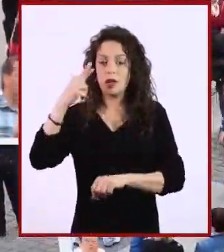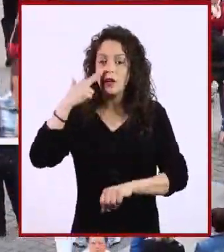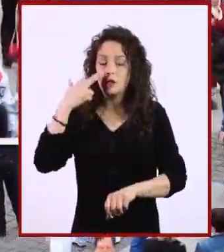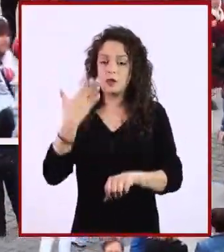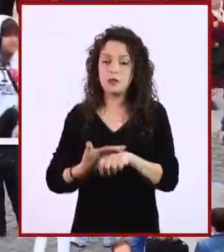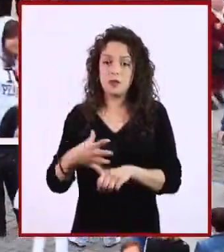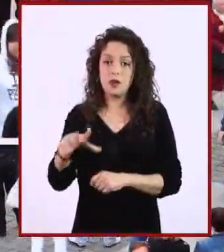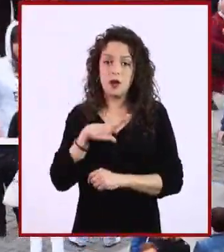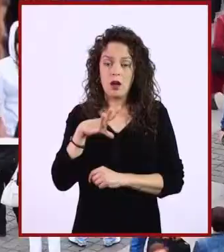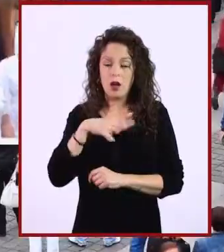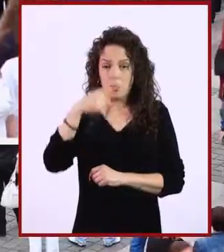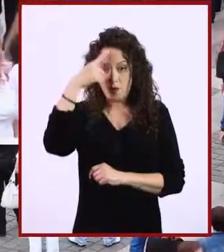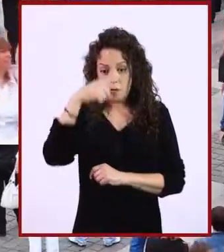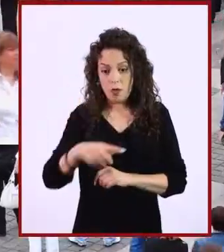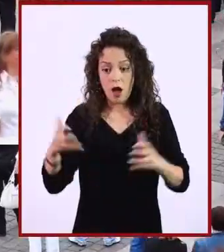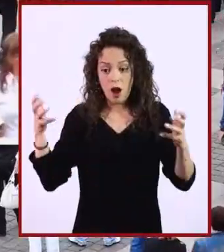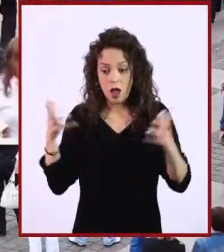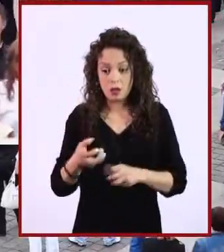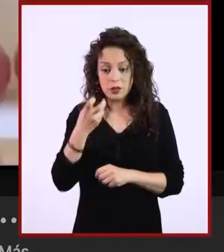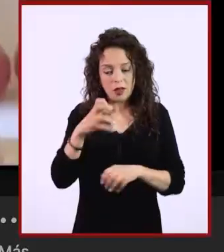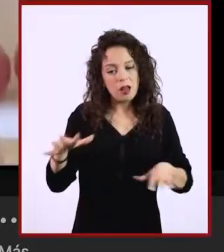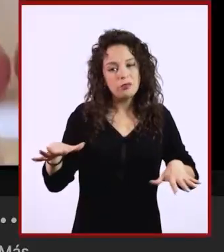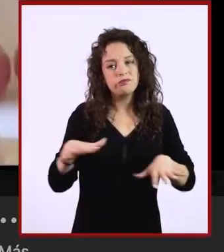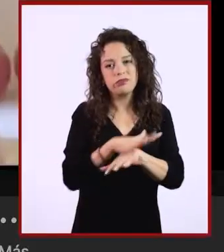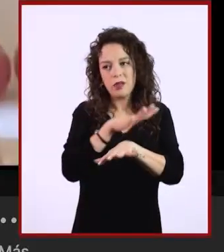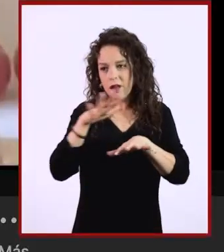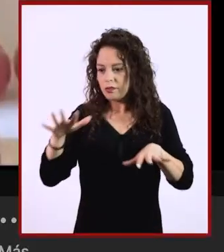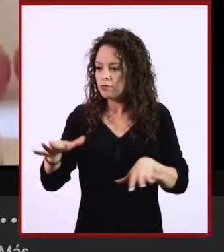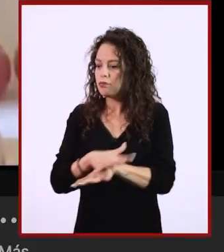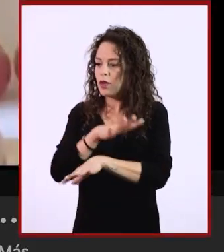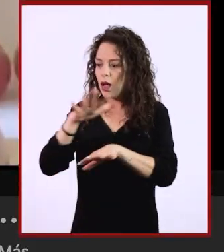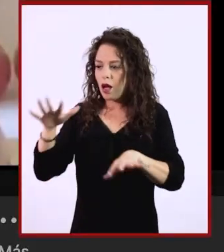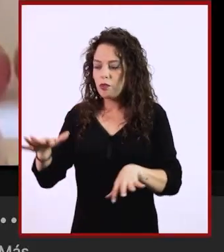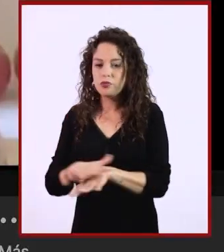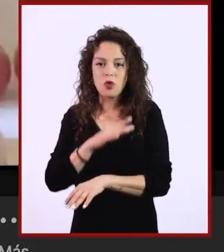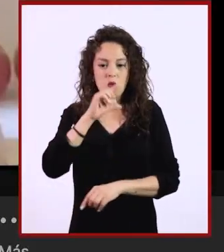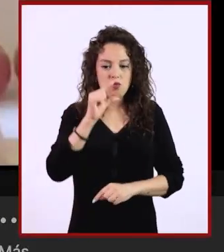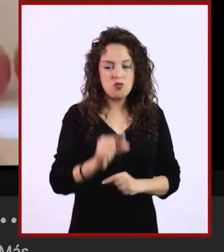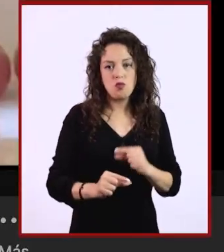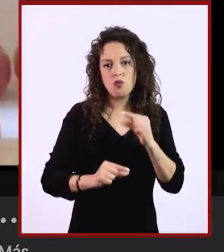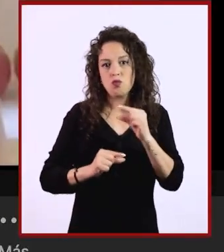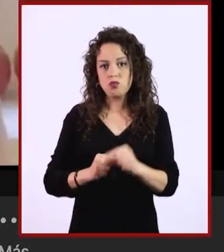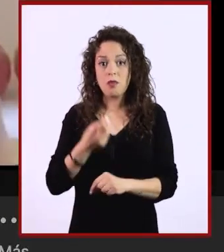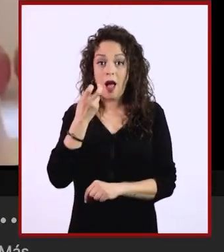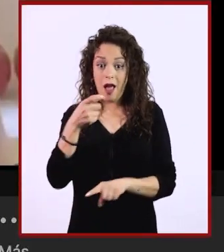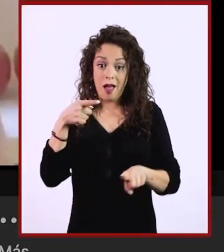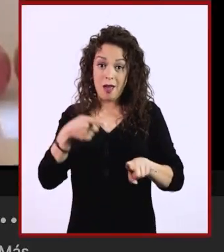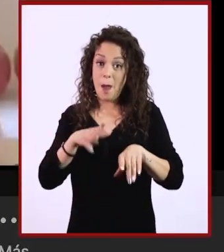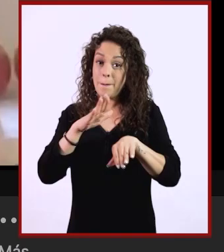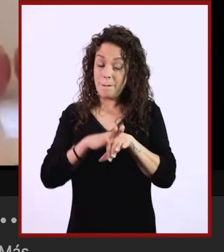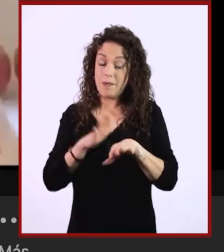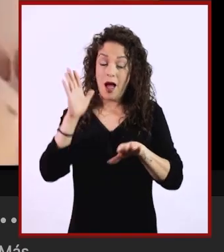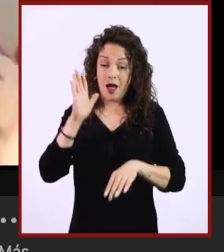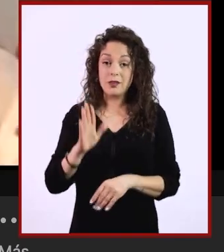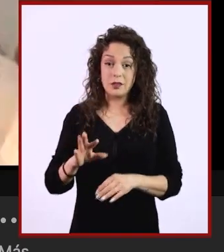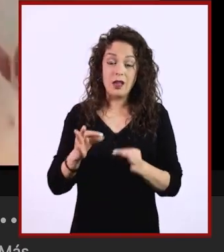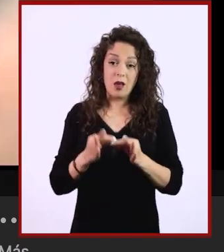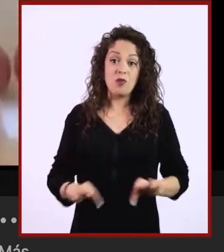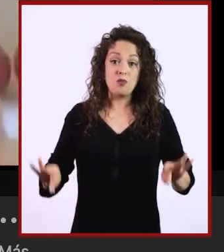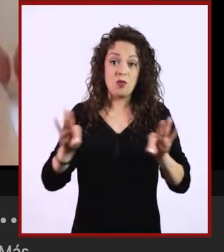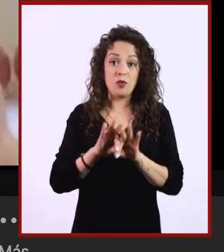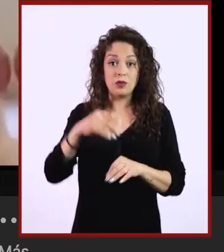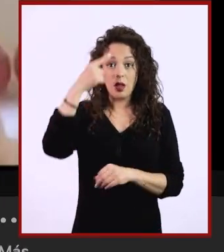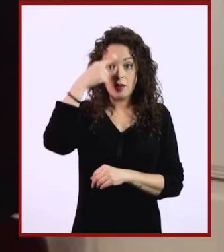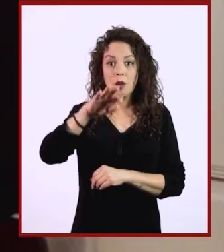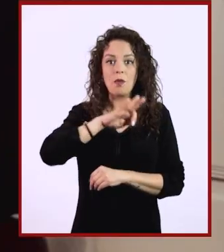tenemos nosotros para hacer estos pequeños cambios, ¿no? Que estos pequeños cambios son los que realmente importan, ¿no? Para tener un efecto